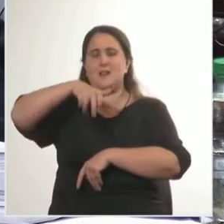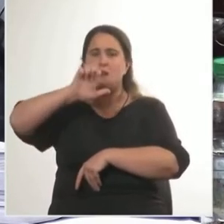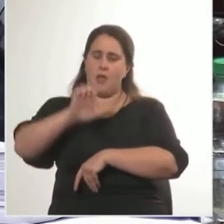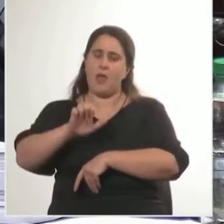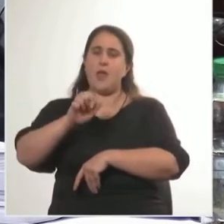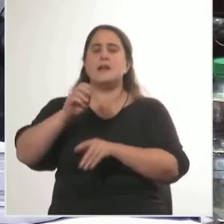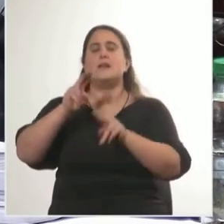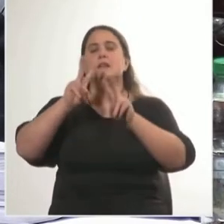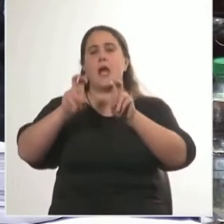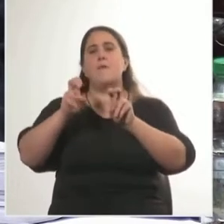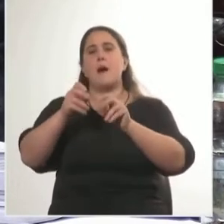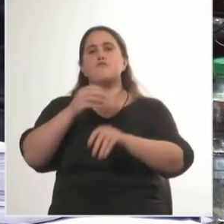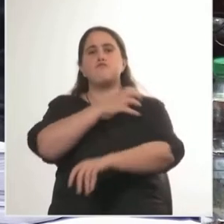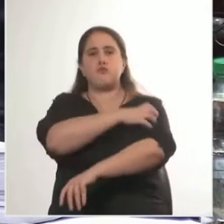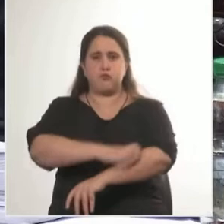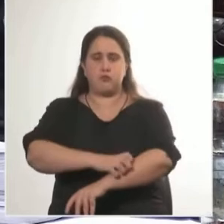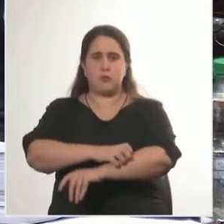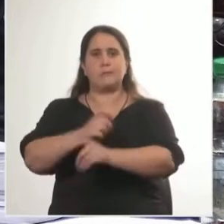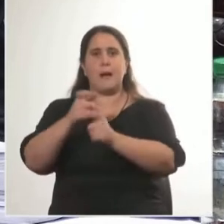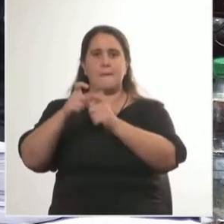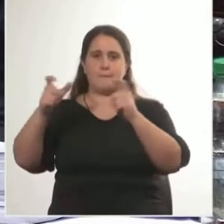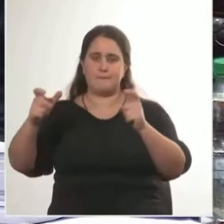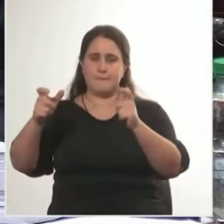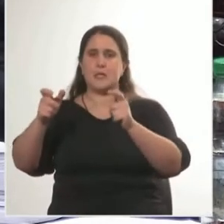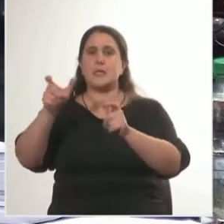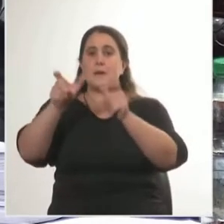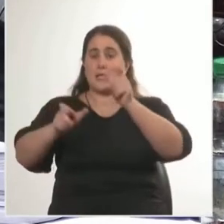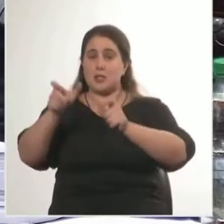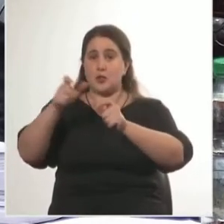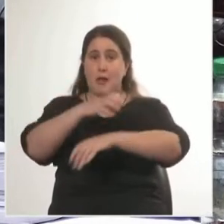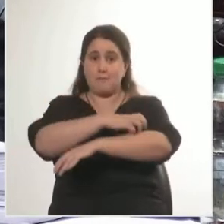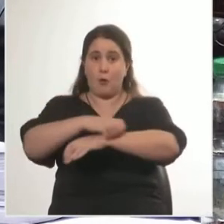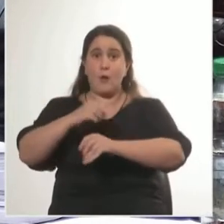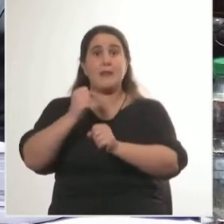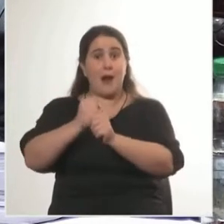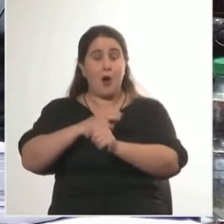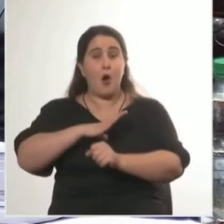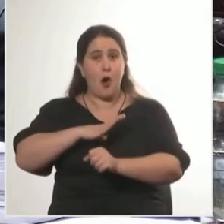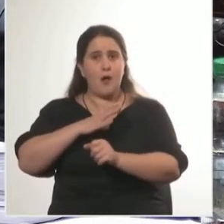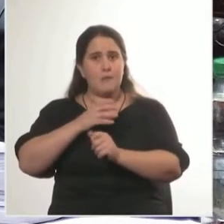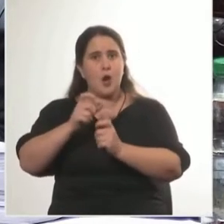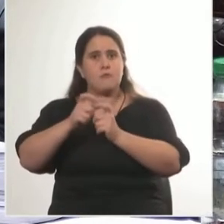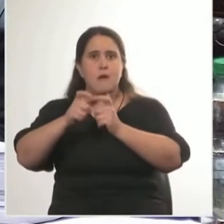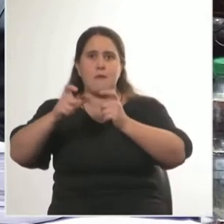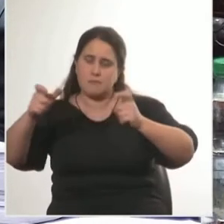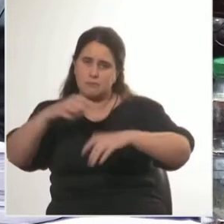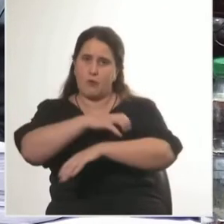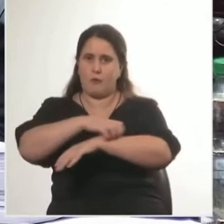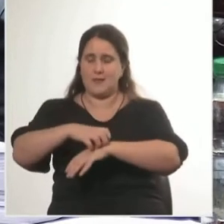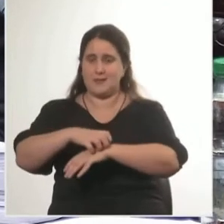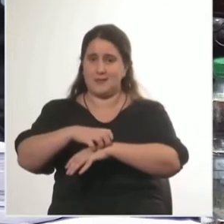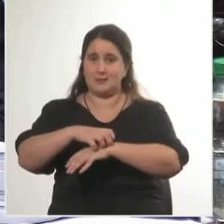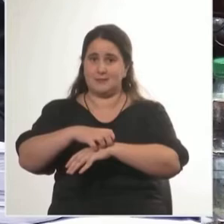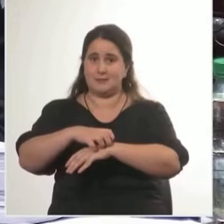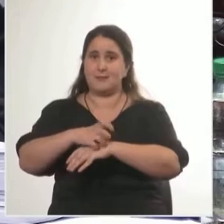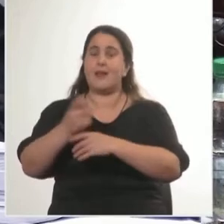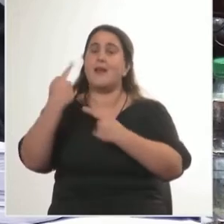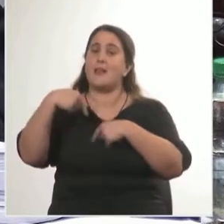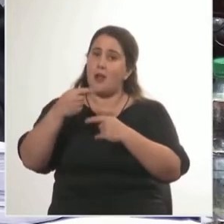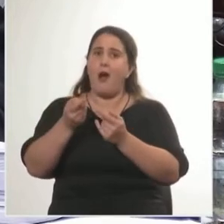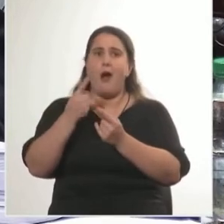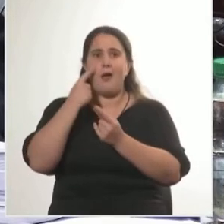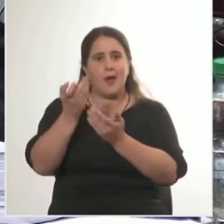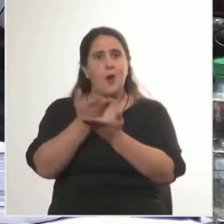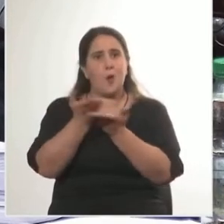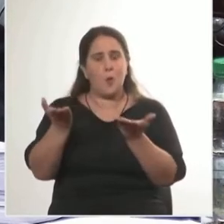la pobreza, y es que aumentó el número de pobres que tienen trabajo. lo cual muestra